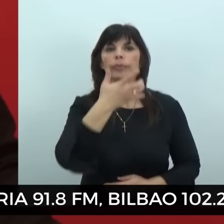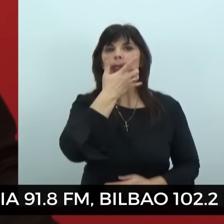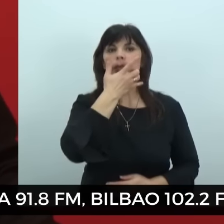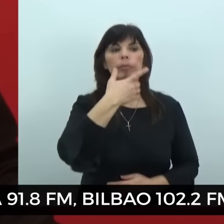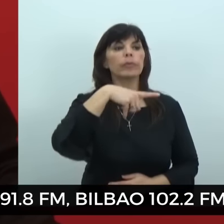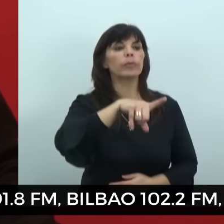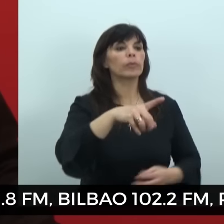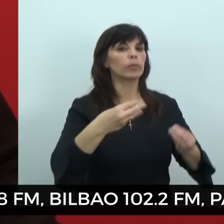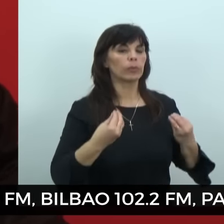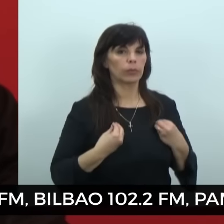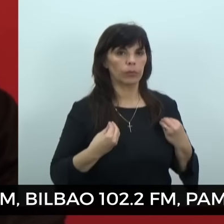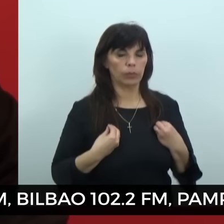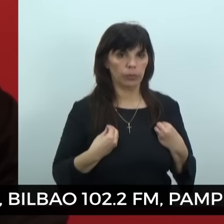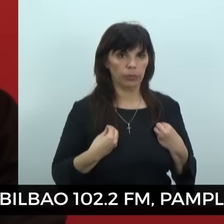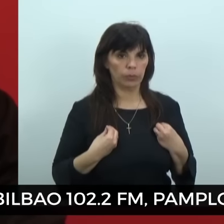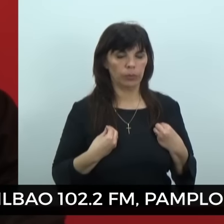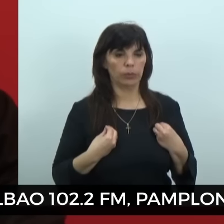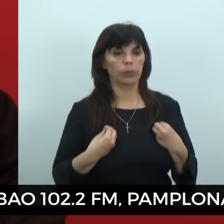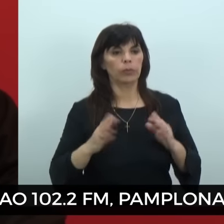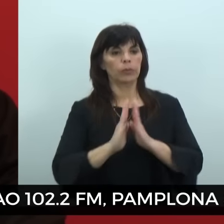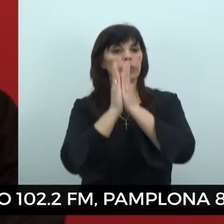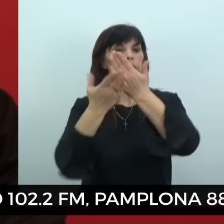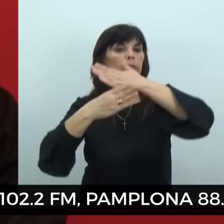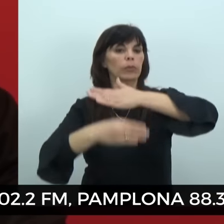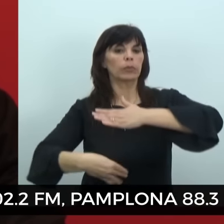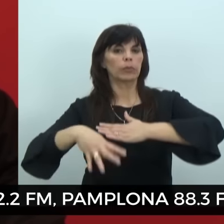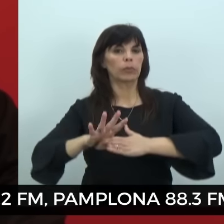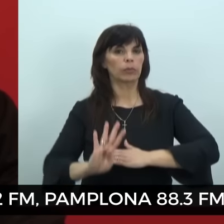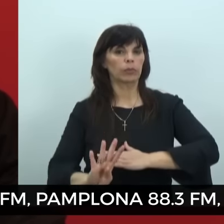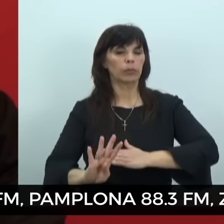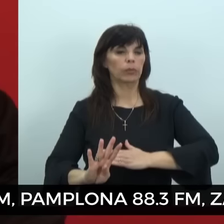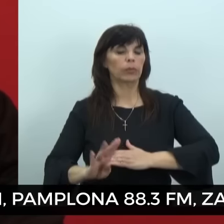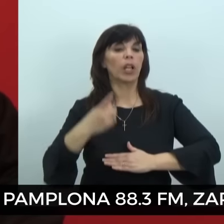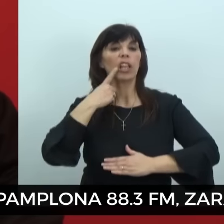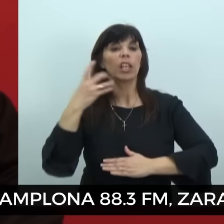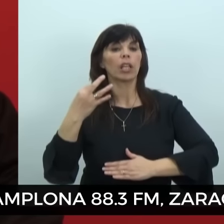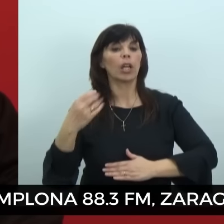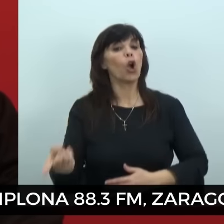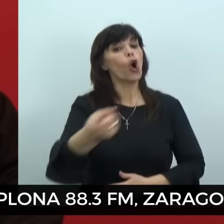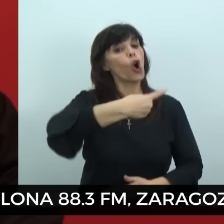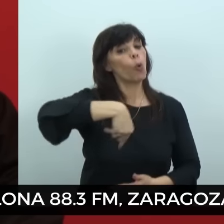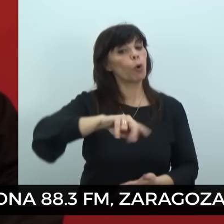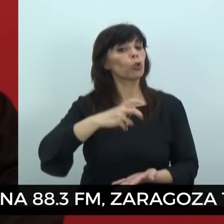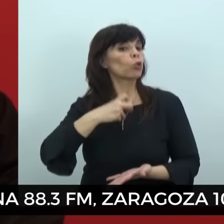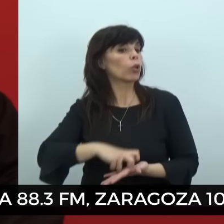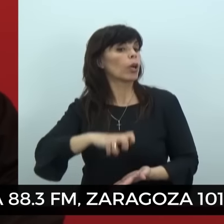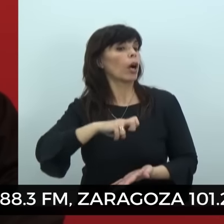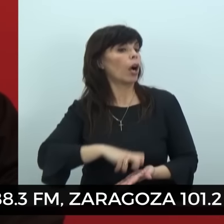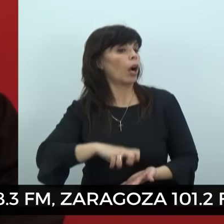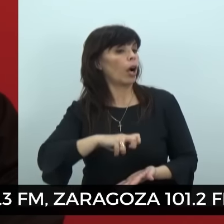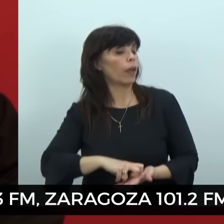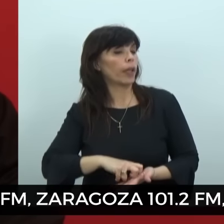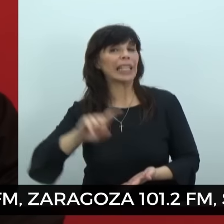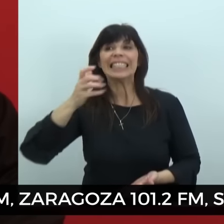vida, como dice en Efesios 4, andad dignos conforme al